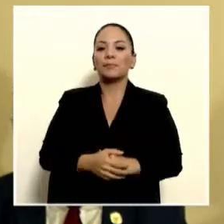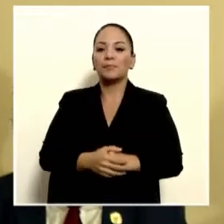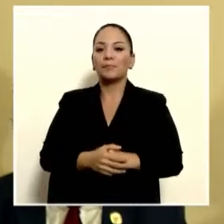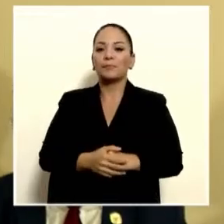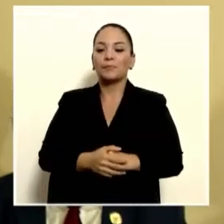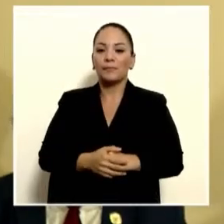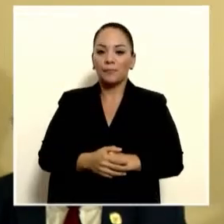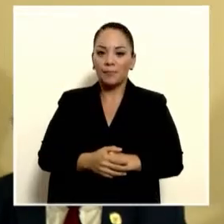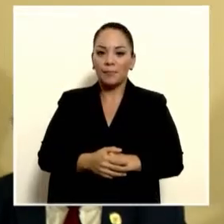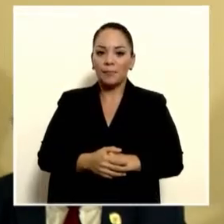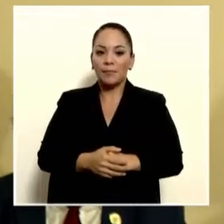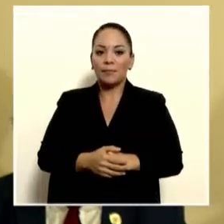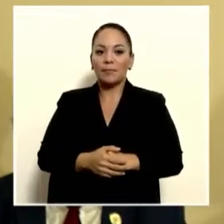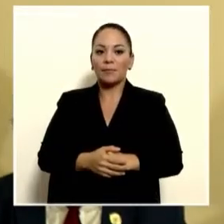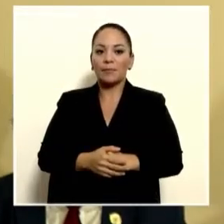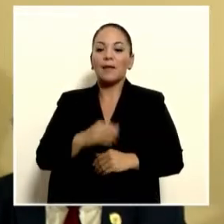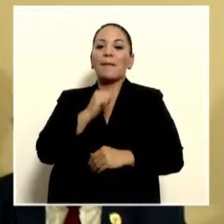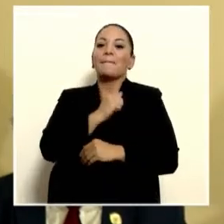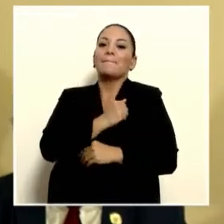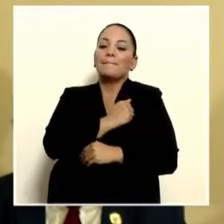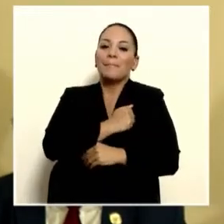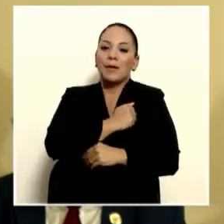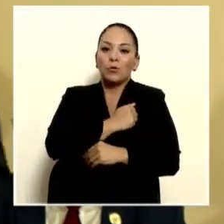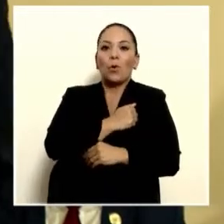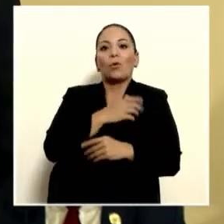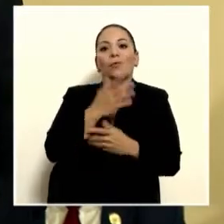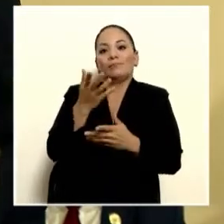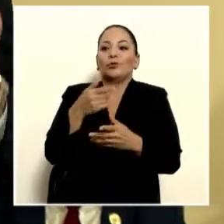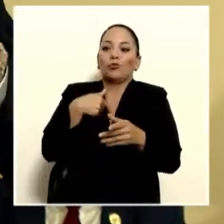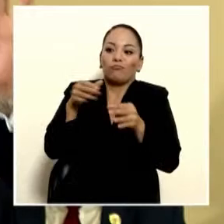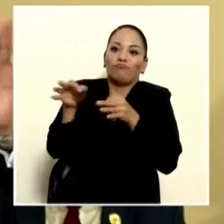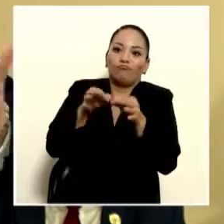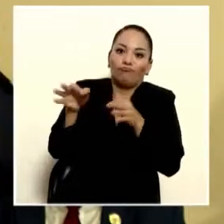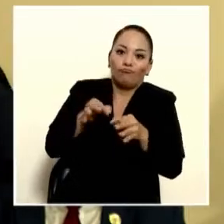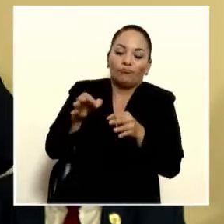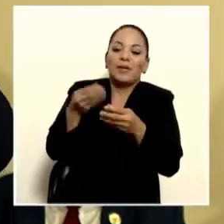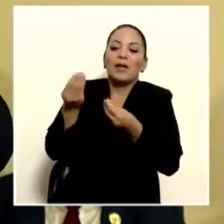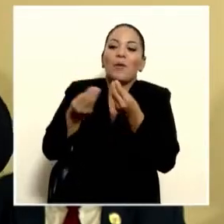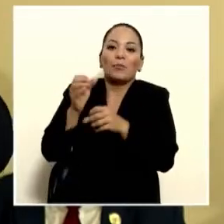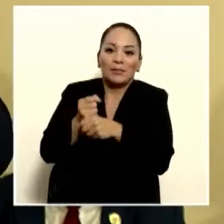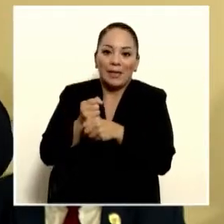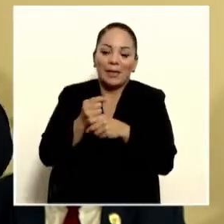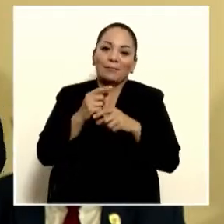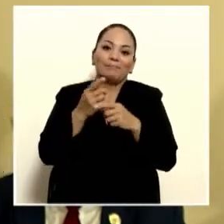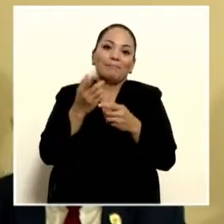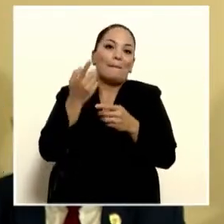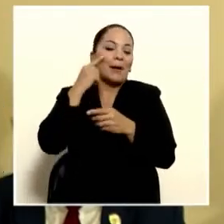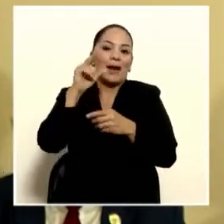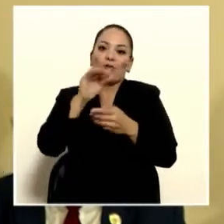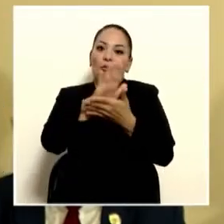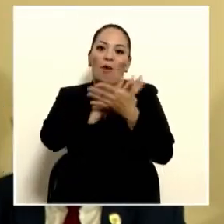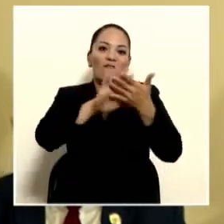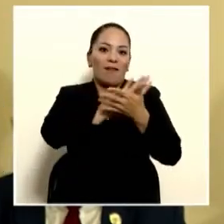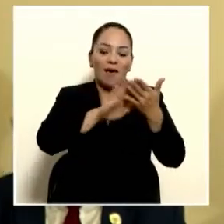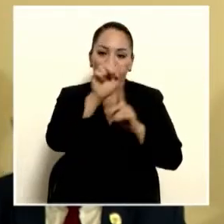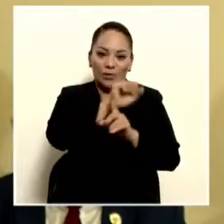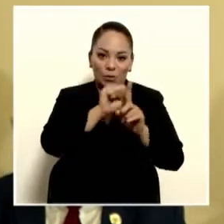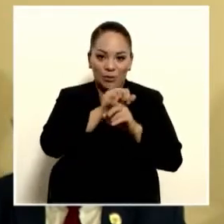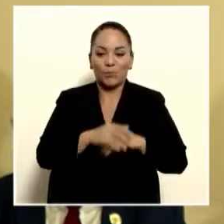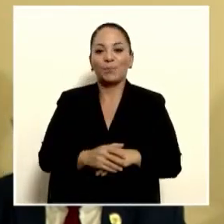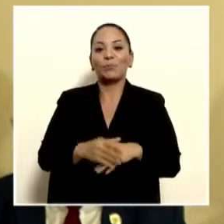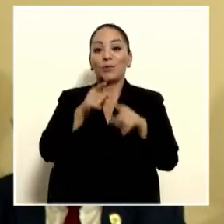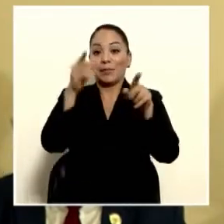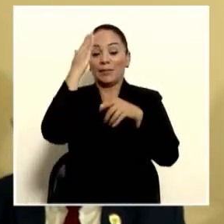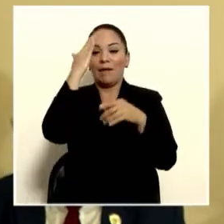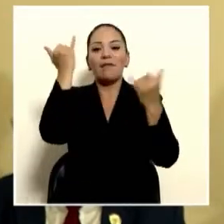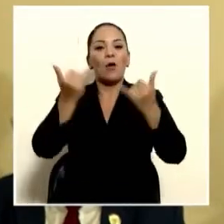haya puesto a dar la ruta de vuelo porque si no va a ser medio enredado el asunto. Ya saben, vamos